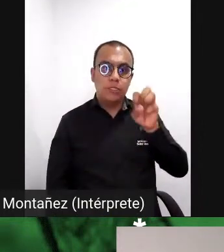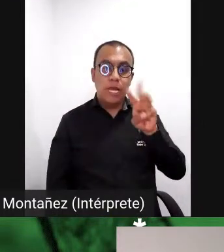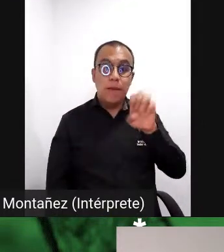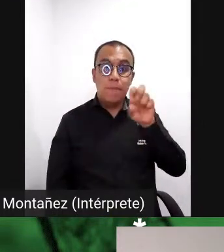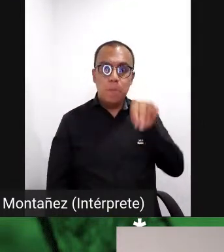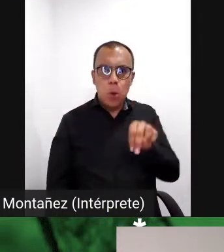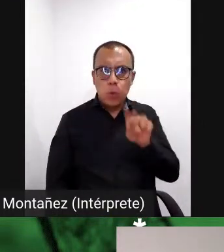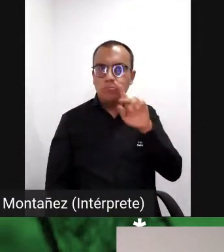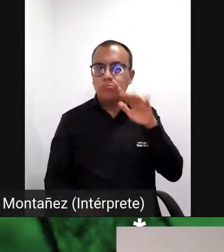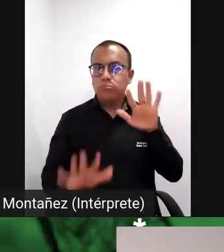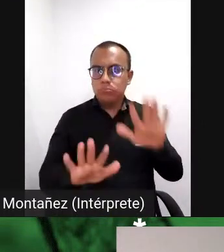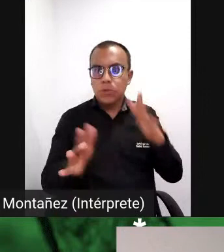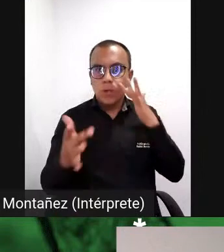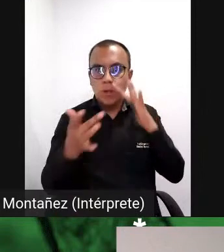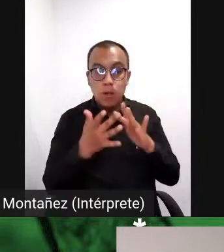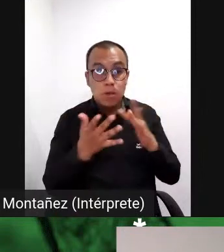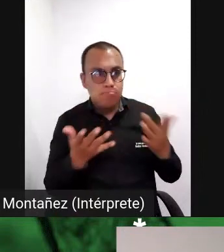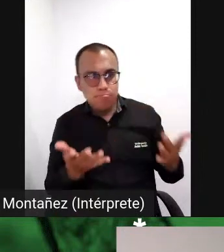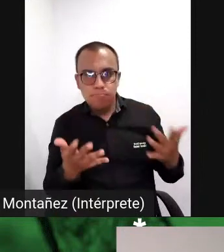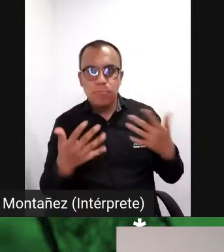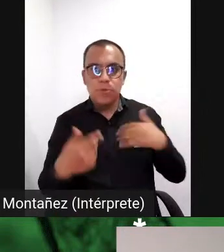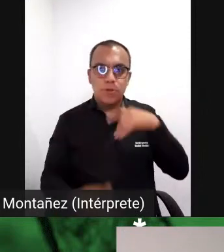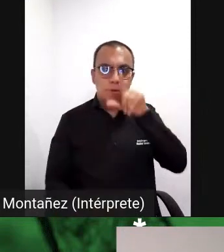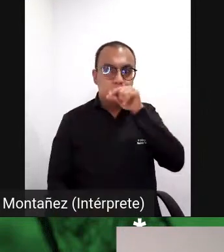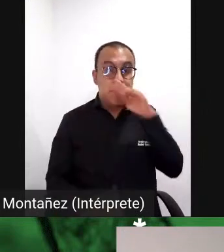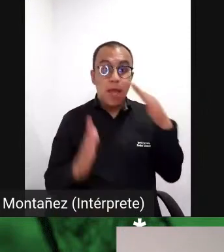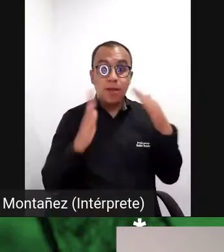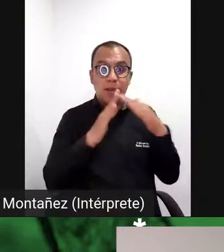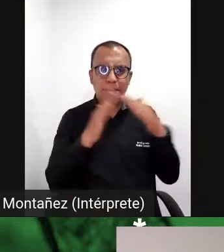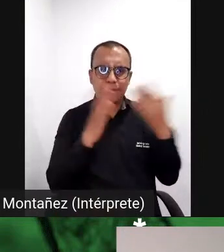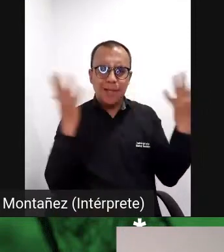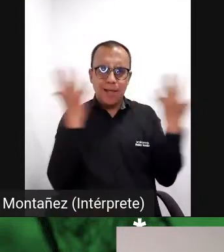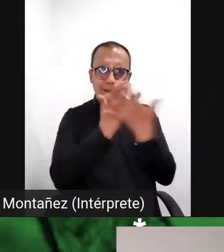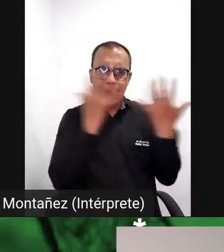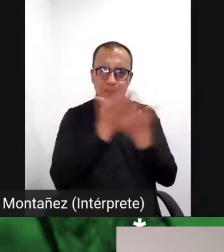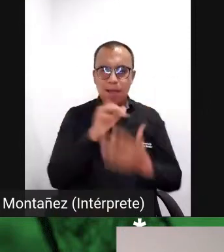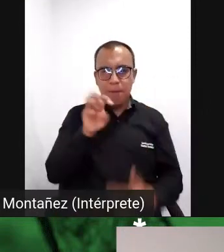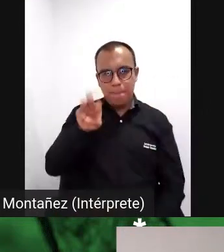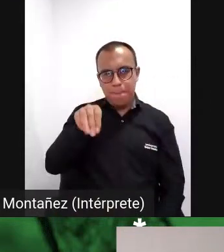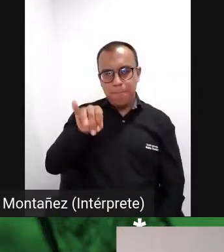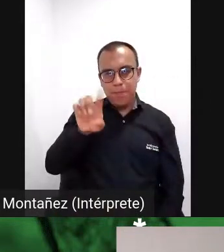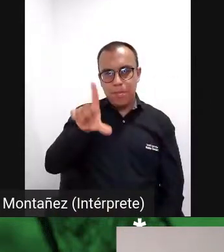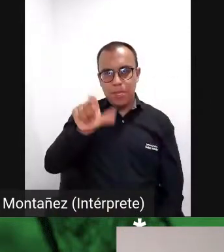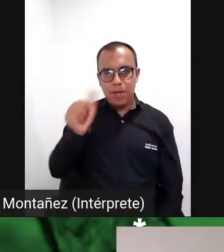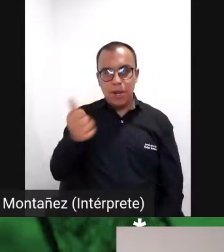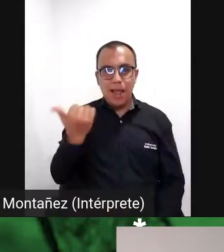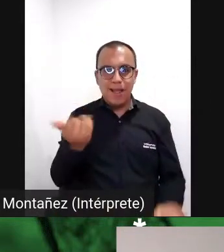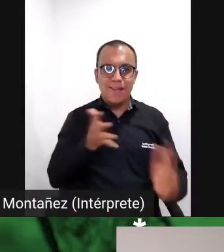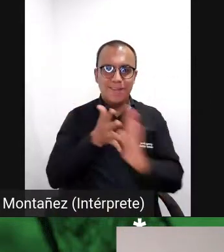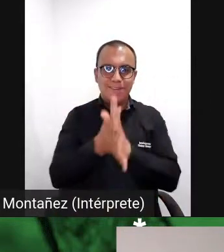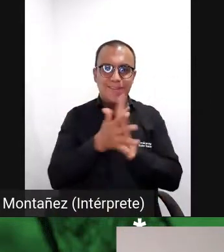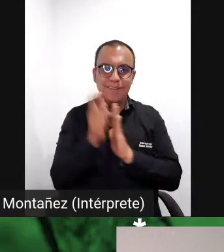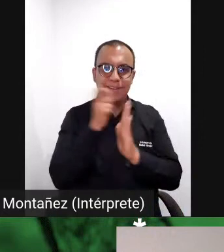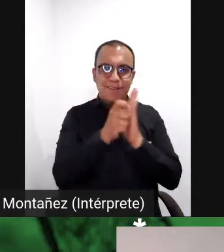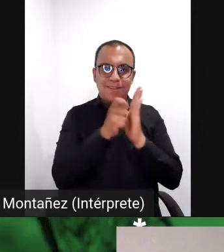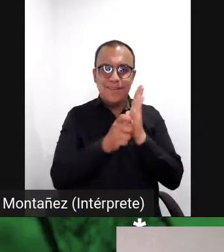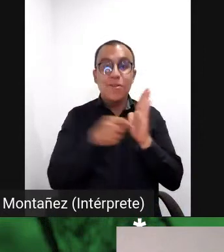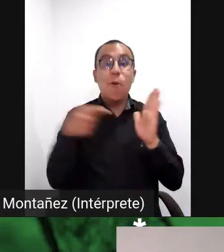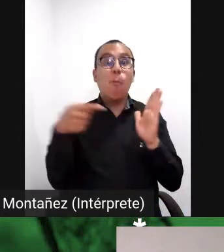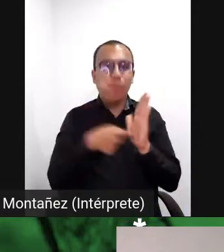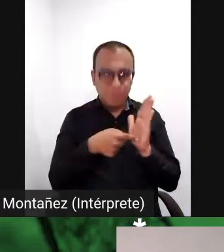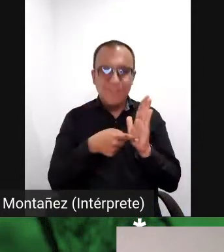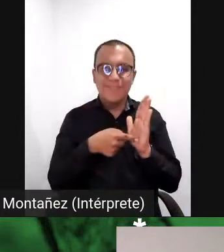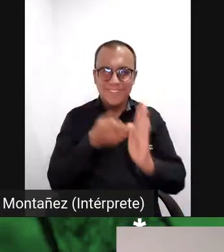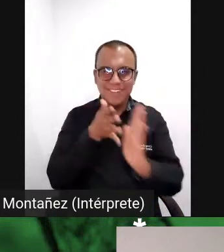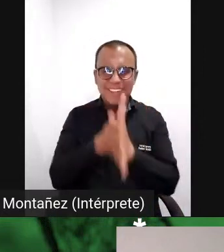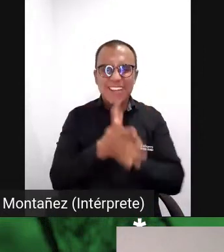gente lo ve ahí en sus casas, pero lo confunde con la mirla, que en la narración del copetón se cuenta un poco sobre